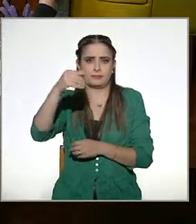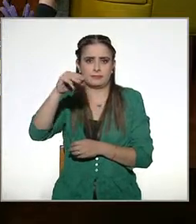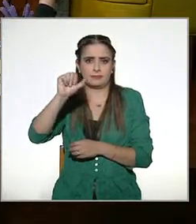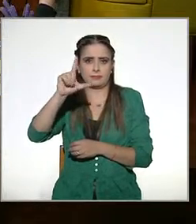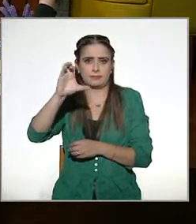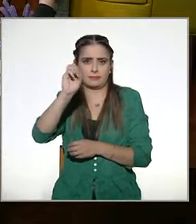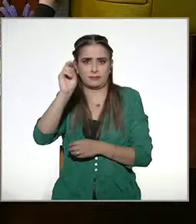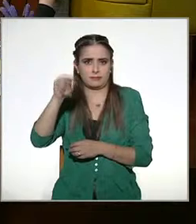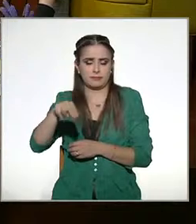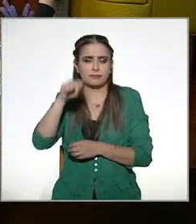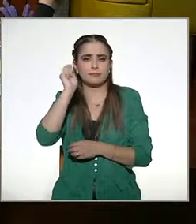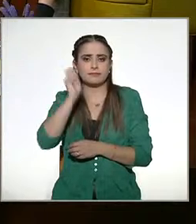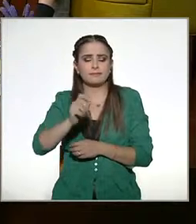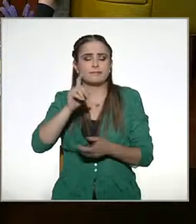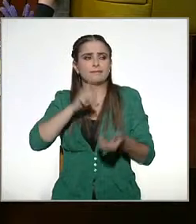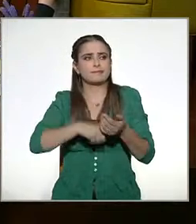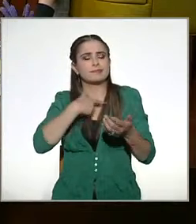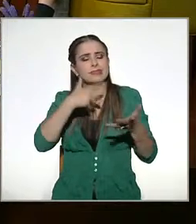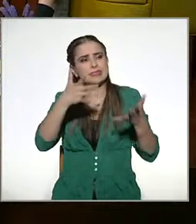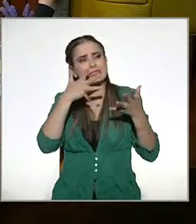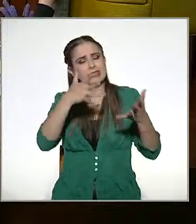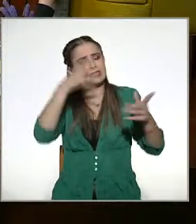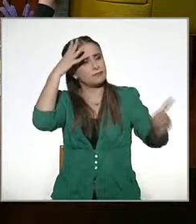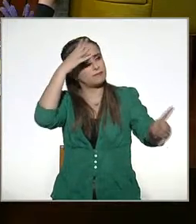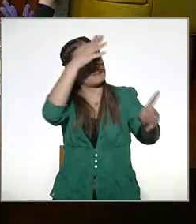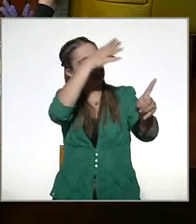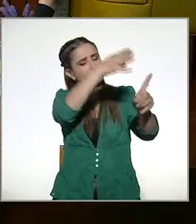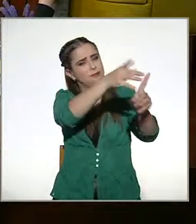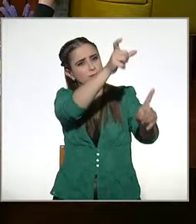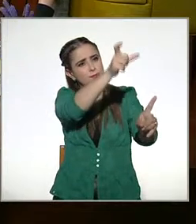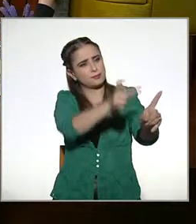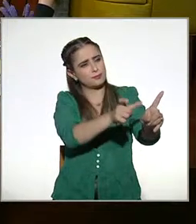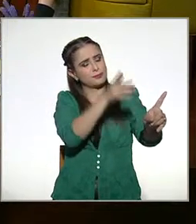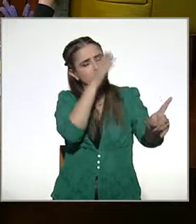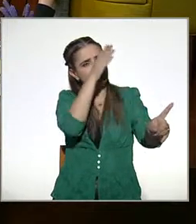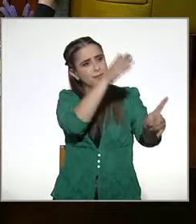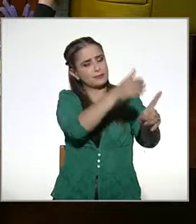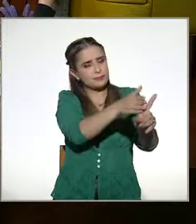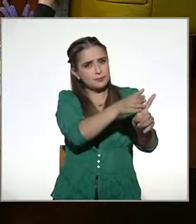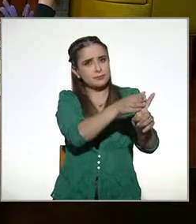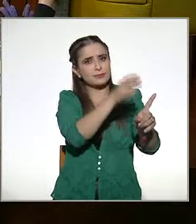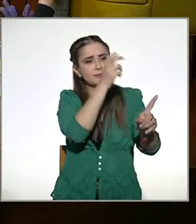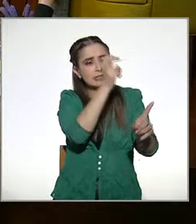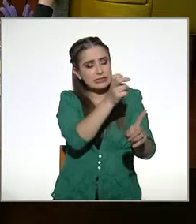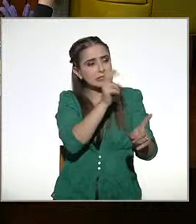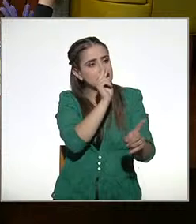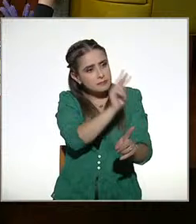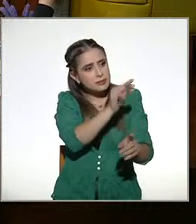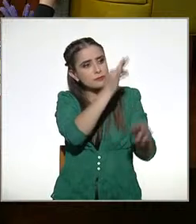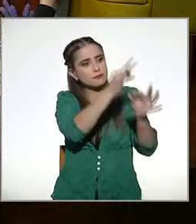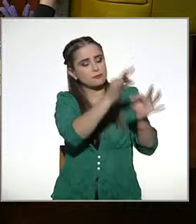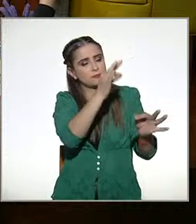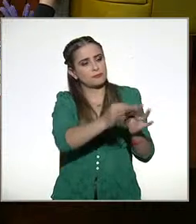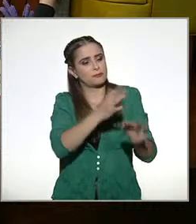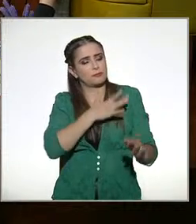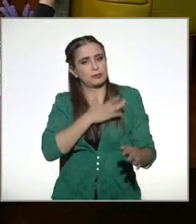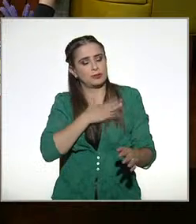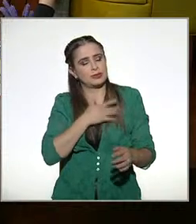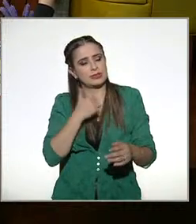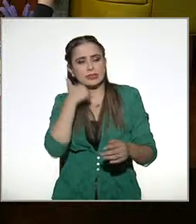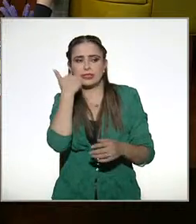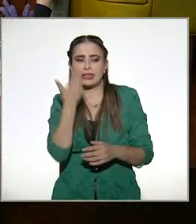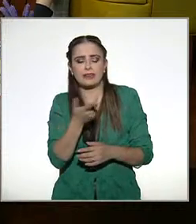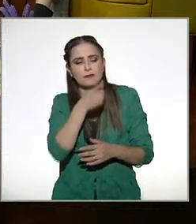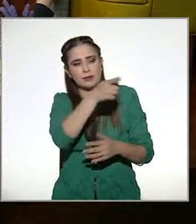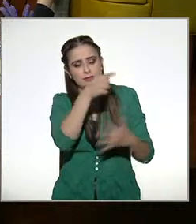pone todas las expectativas en alguien y de alguna manera pues ahí se cumplen esas expectativas y que es paradójico